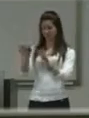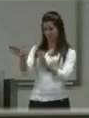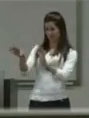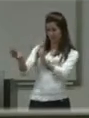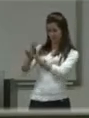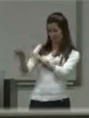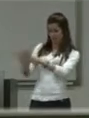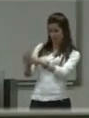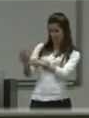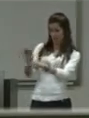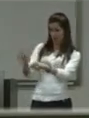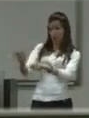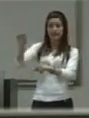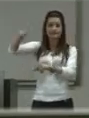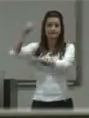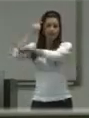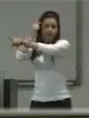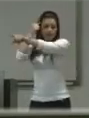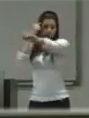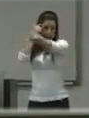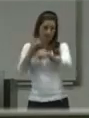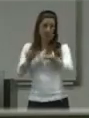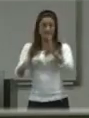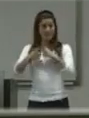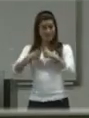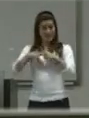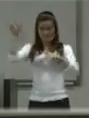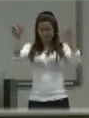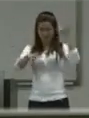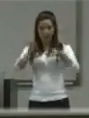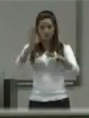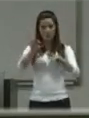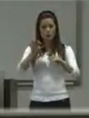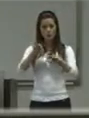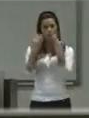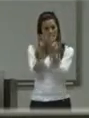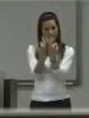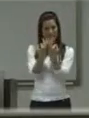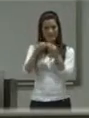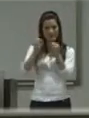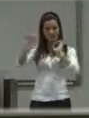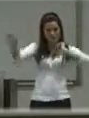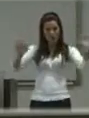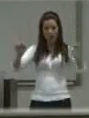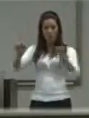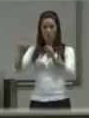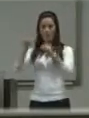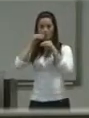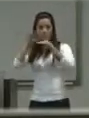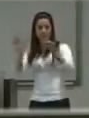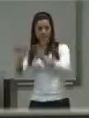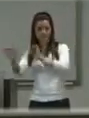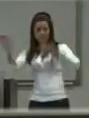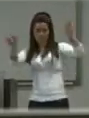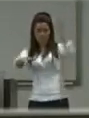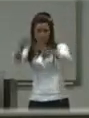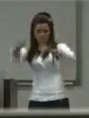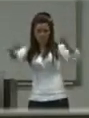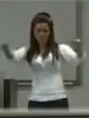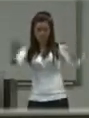los defensores digamos en los talleres de defensoría con Defensores públicos y defensoras era como pues obviamente que hay que